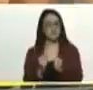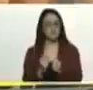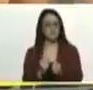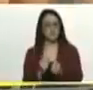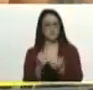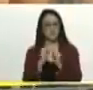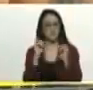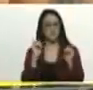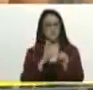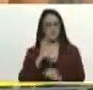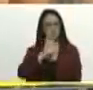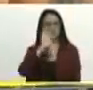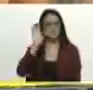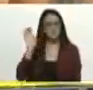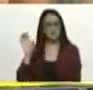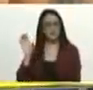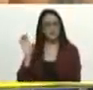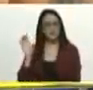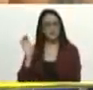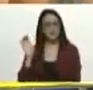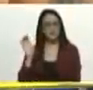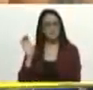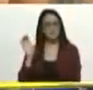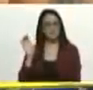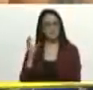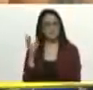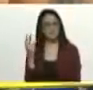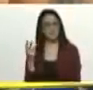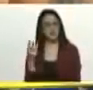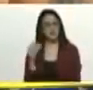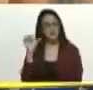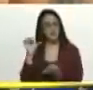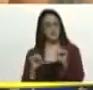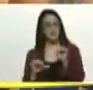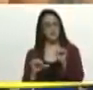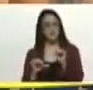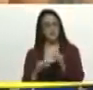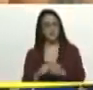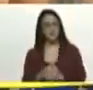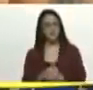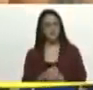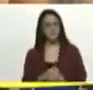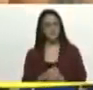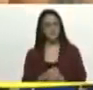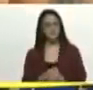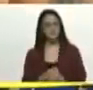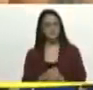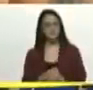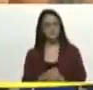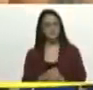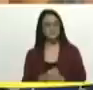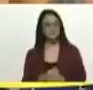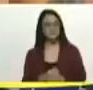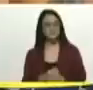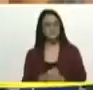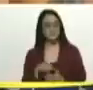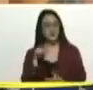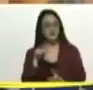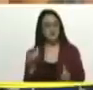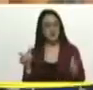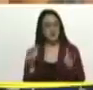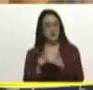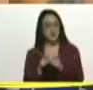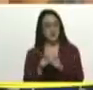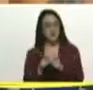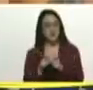de nuestros países. Y lo tercero que quiero comentar es que esta reunión que